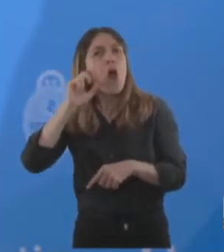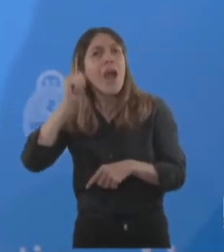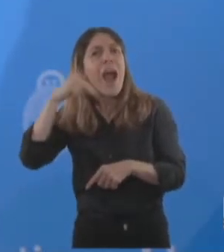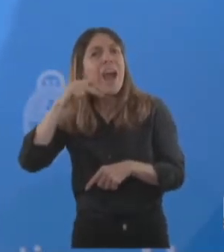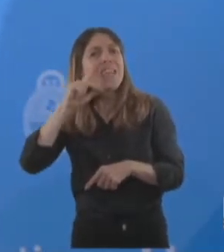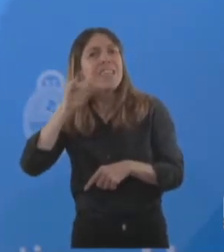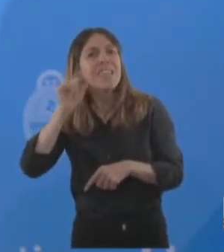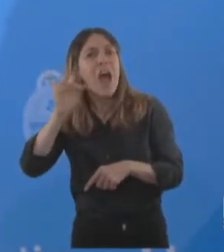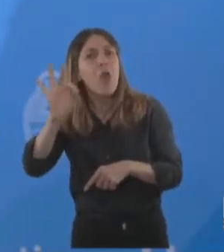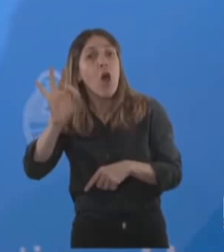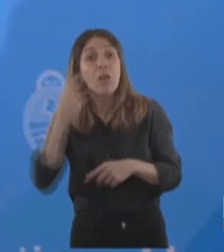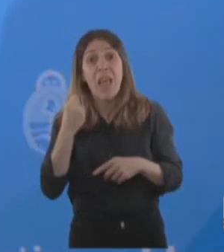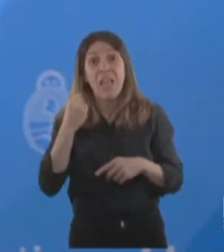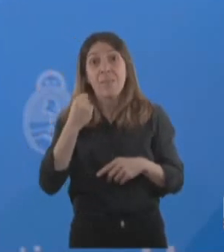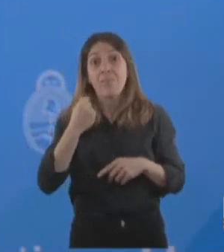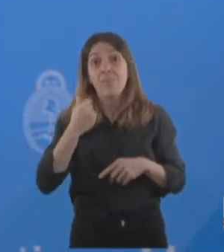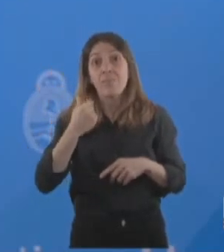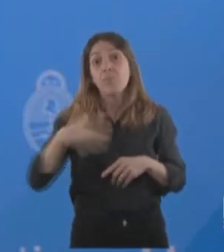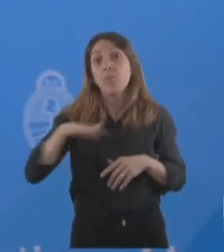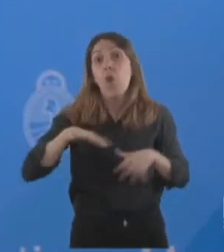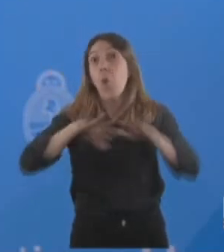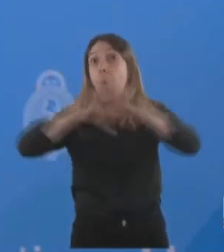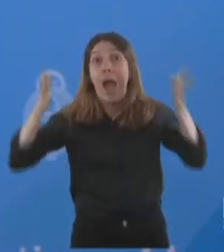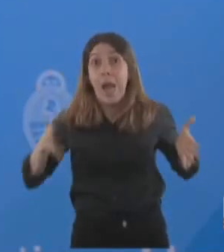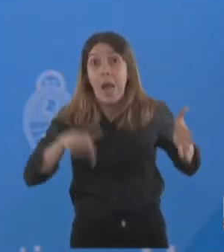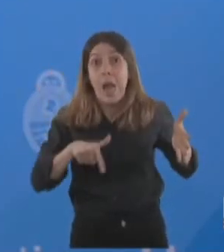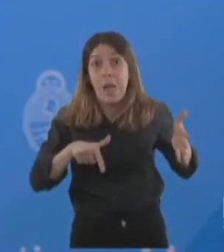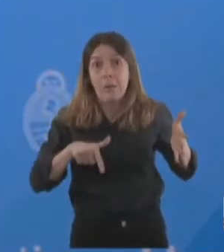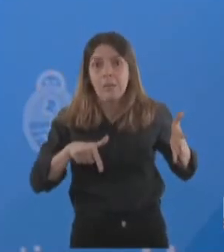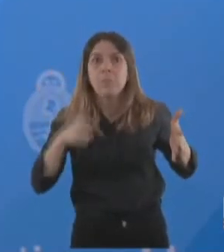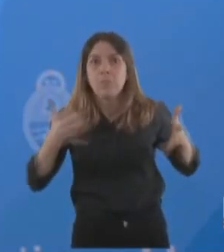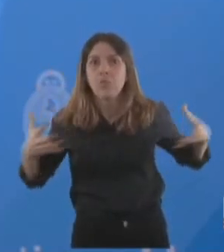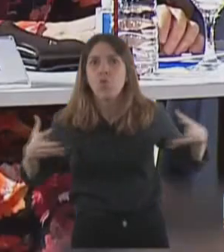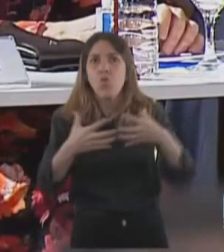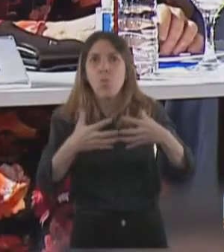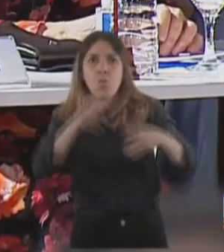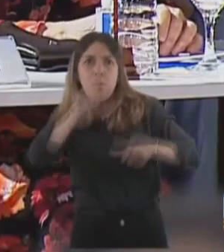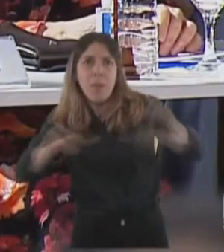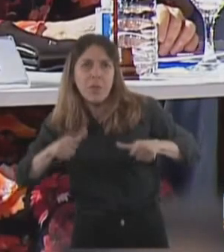que es un lugar donde se estructuran